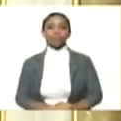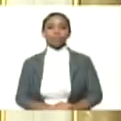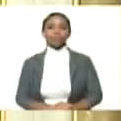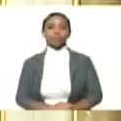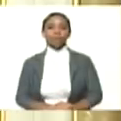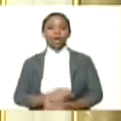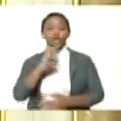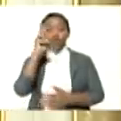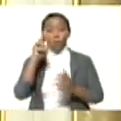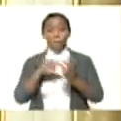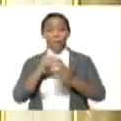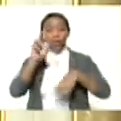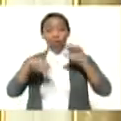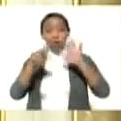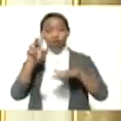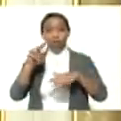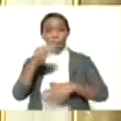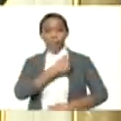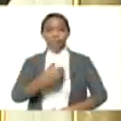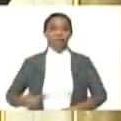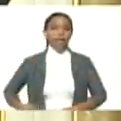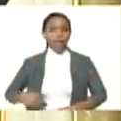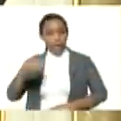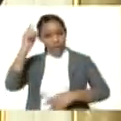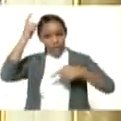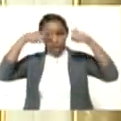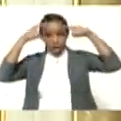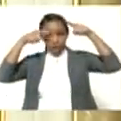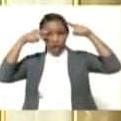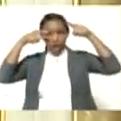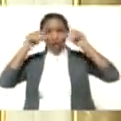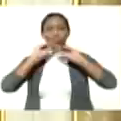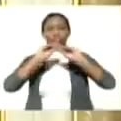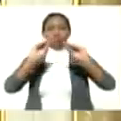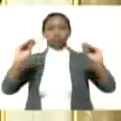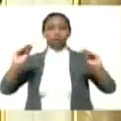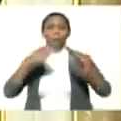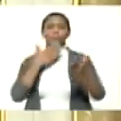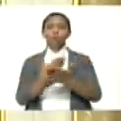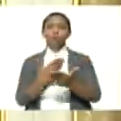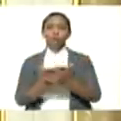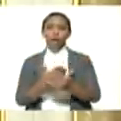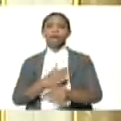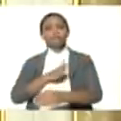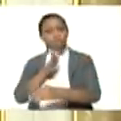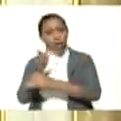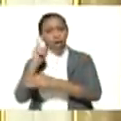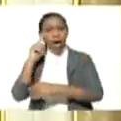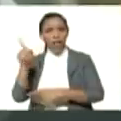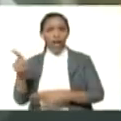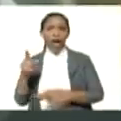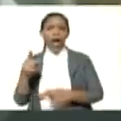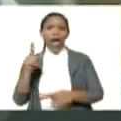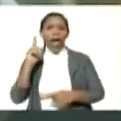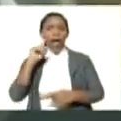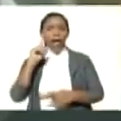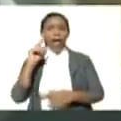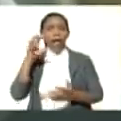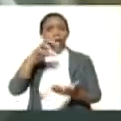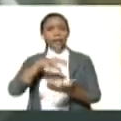En el 2012 el comandante Chávez lo llama y le propone que vaya a la trinchera del estado de Anzoátegui,